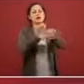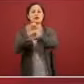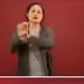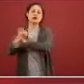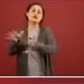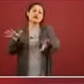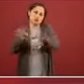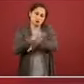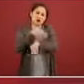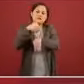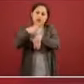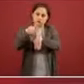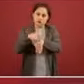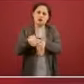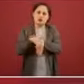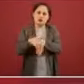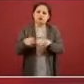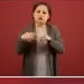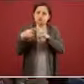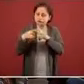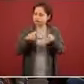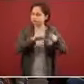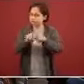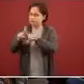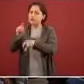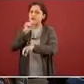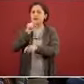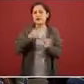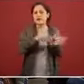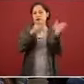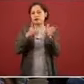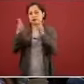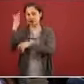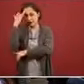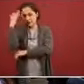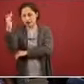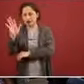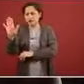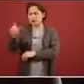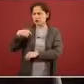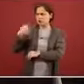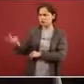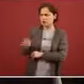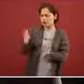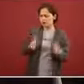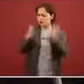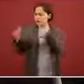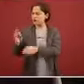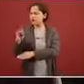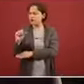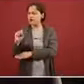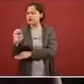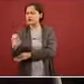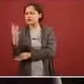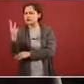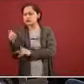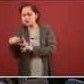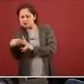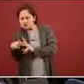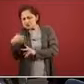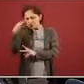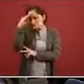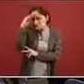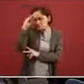cambia en el tiempo. En la fase 3, ¿hasta cuánto podría crecer? ¿Tienen estimación? Es una predicción